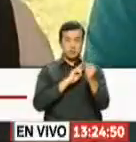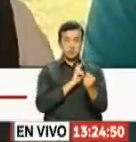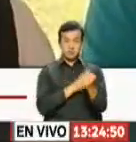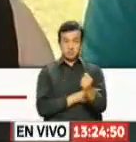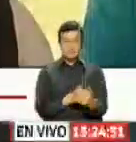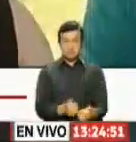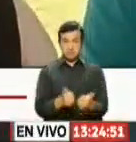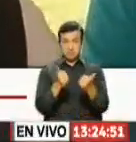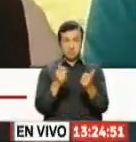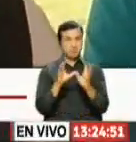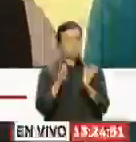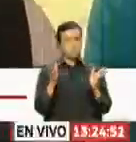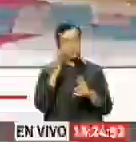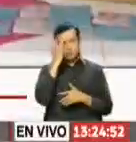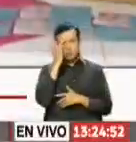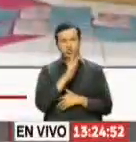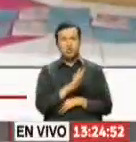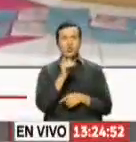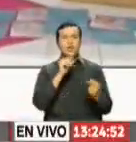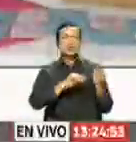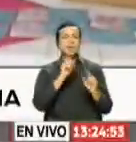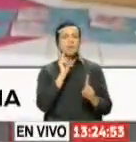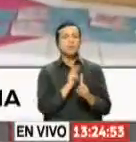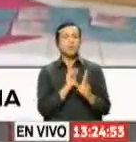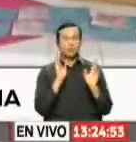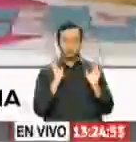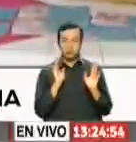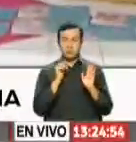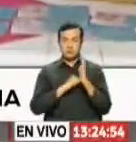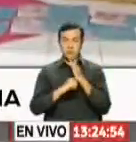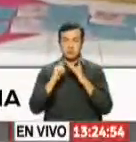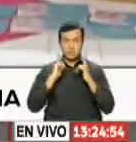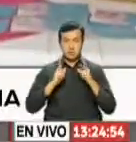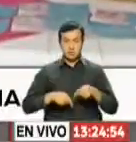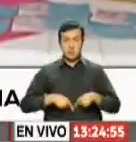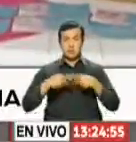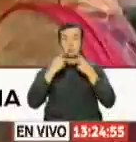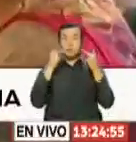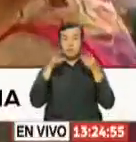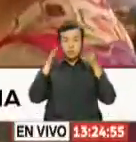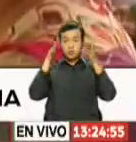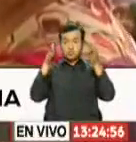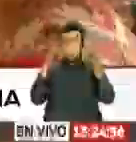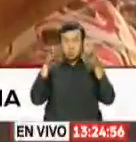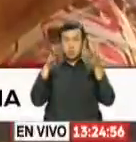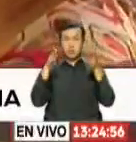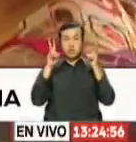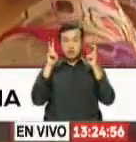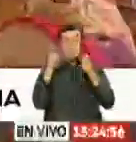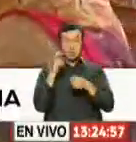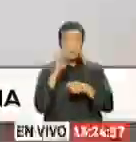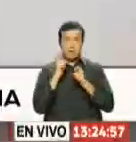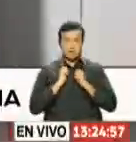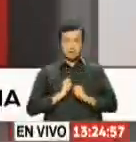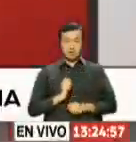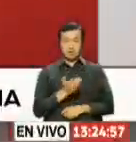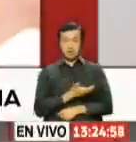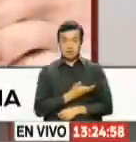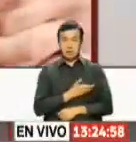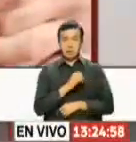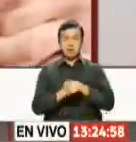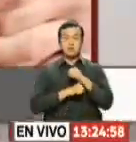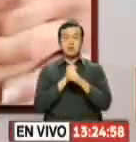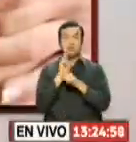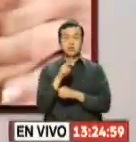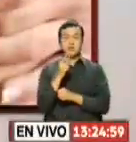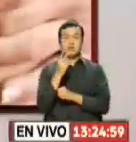porque básicamente son químicos. El Ministerio de Salud Pública registra en sus atenciones por tumor maligno de mama en el